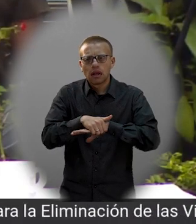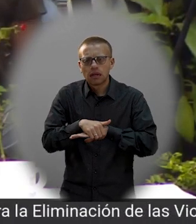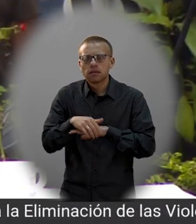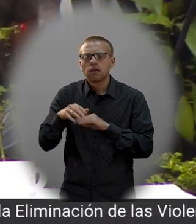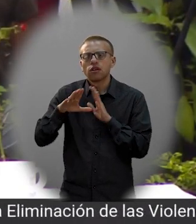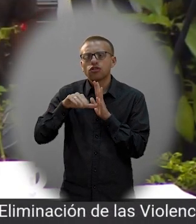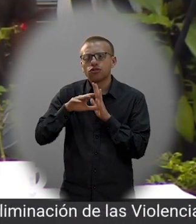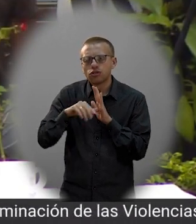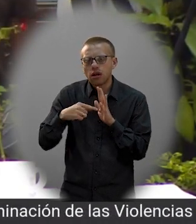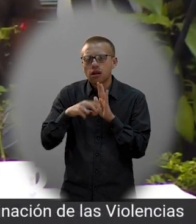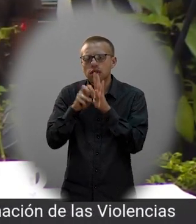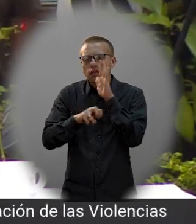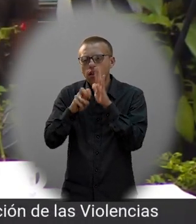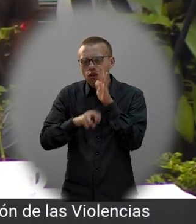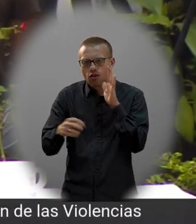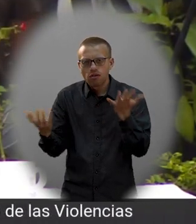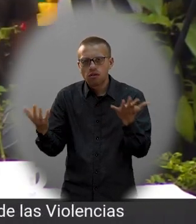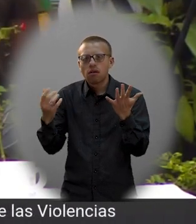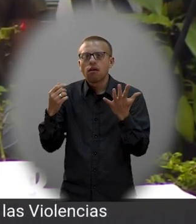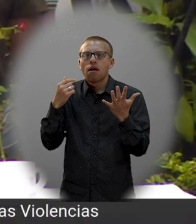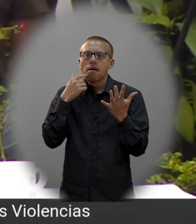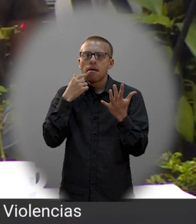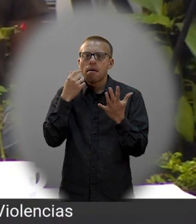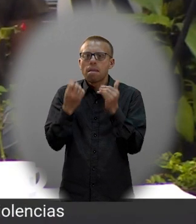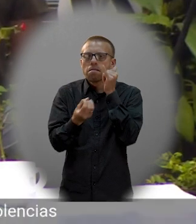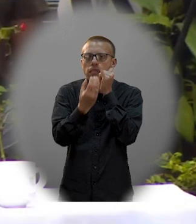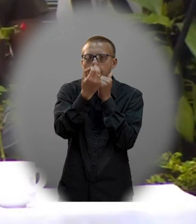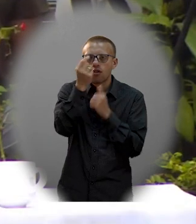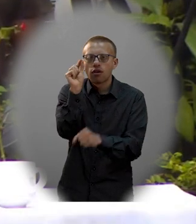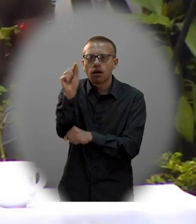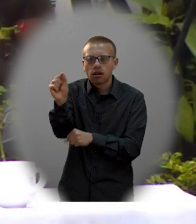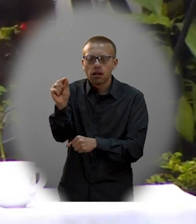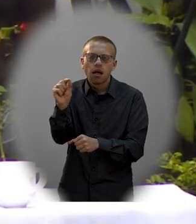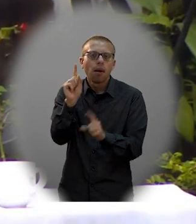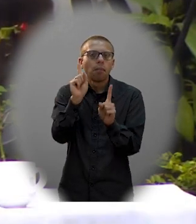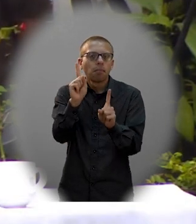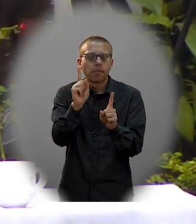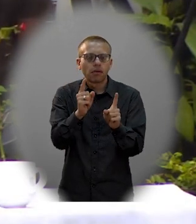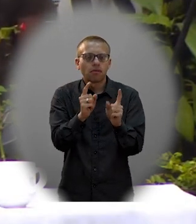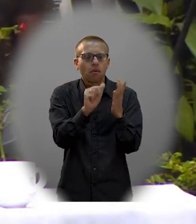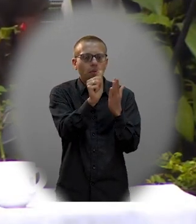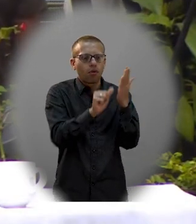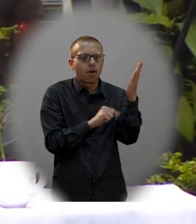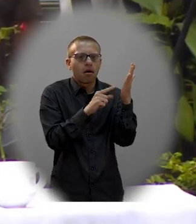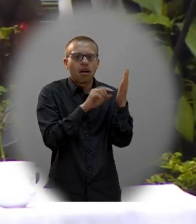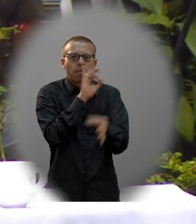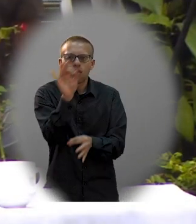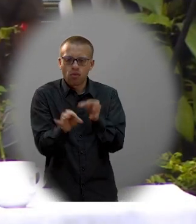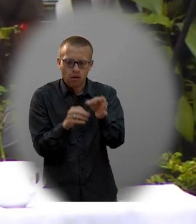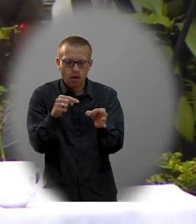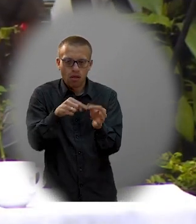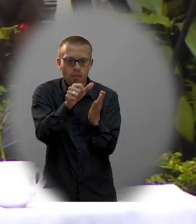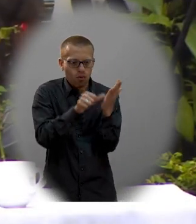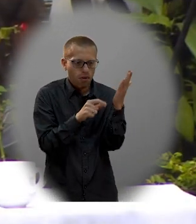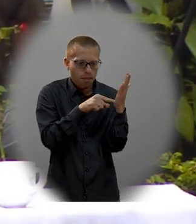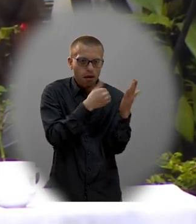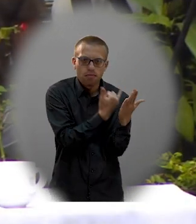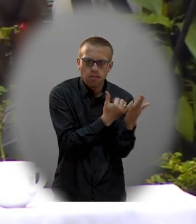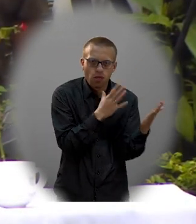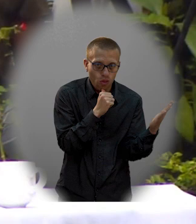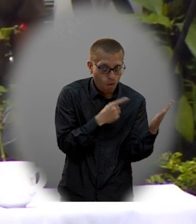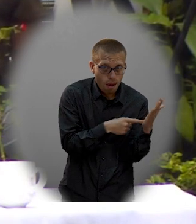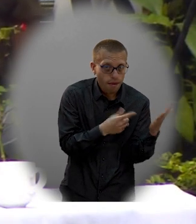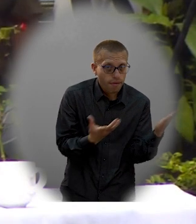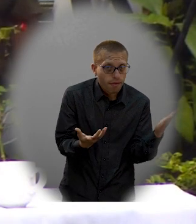teorías radicales y la pedagogía crítica, pero el cuidado del otro y de la otra, o el autocuidado, no está presente, ¿no?